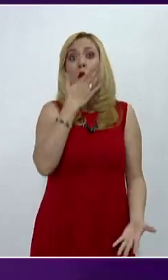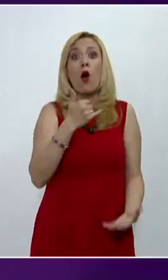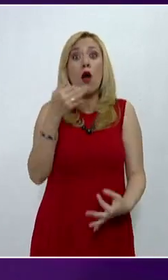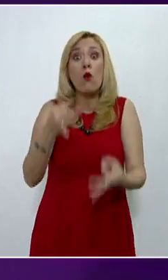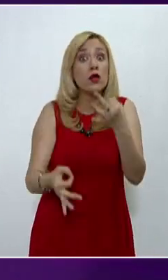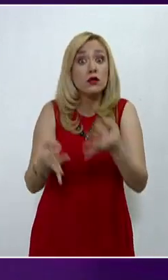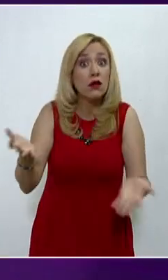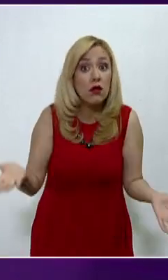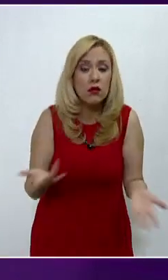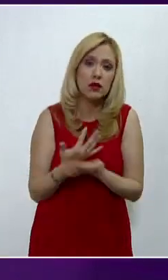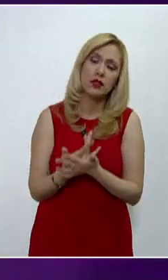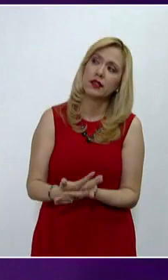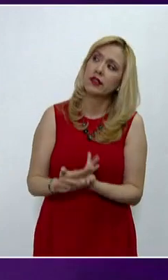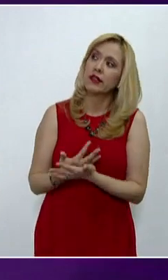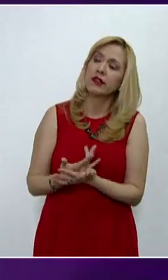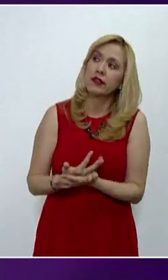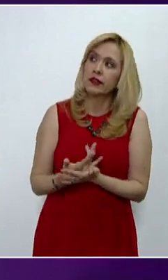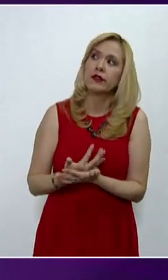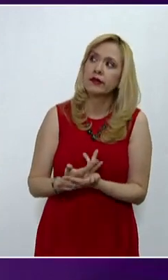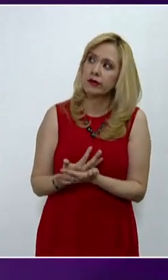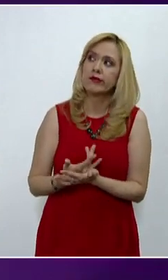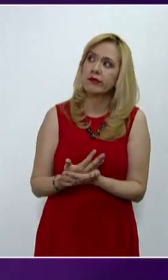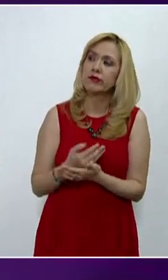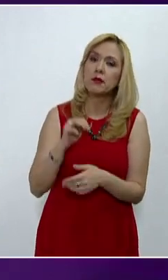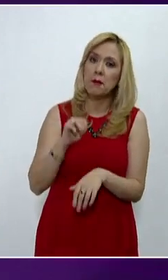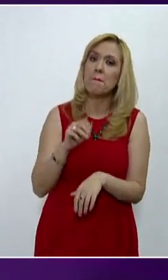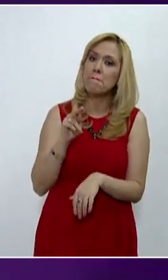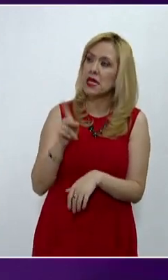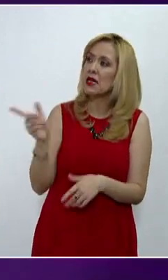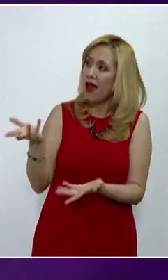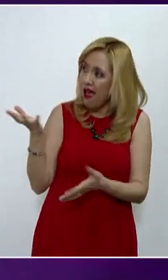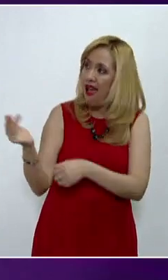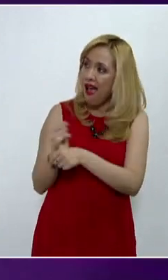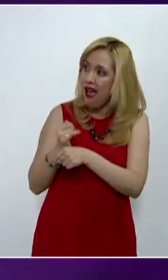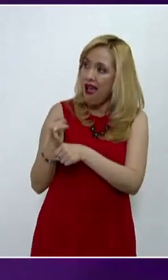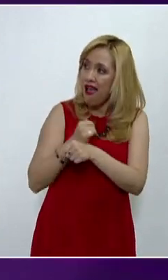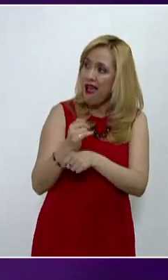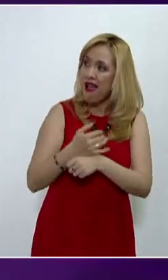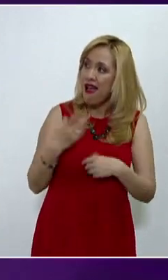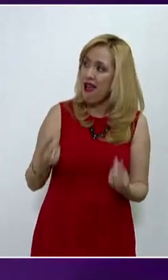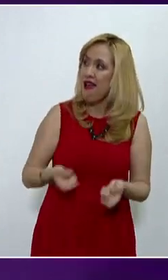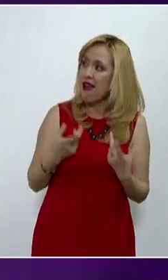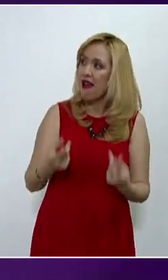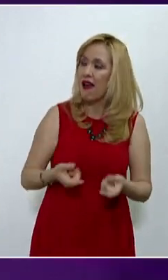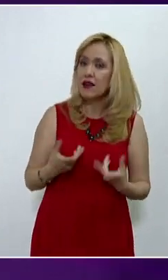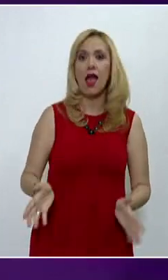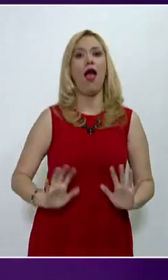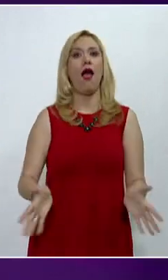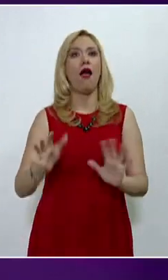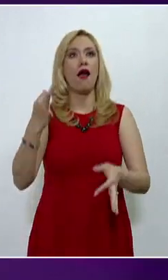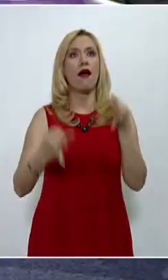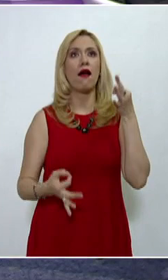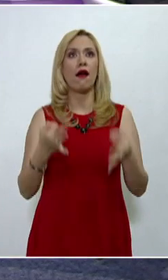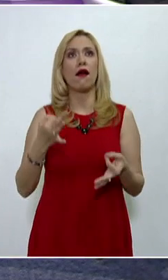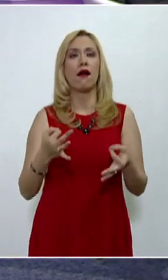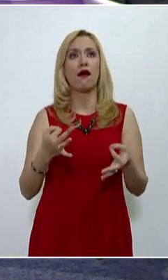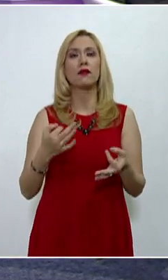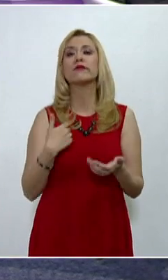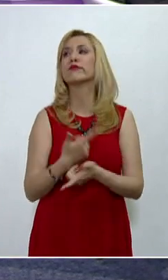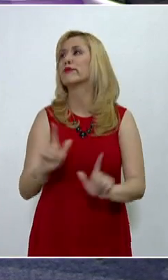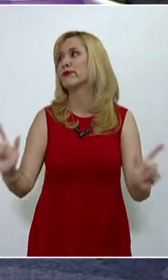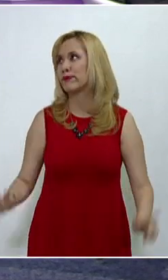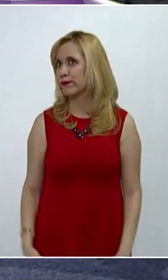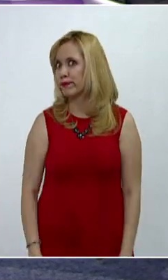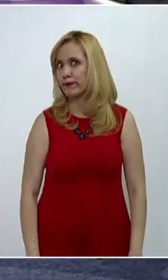esperando a que el Ministerio Público termine de hacer su trabajo, ¿no? Entonces, lo que estamos haciendo por ejemplo, haciendo que la prisión